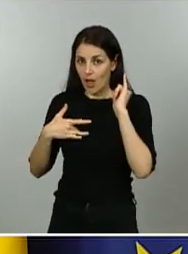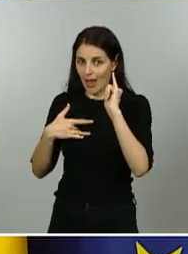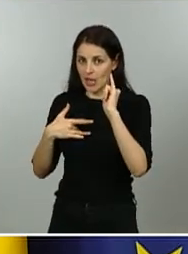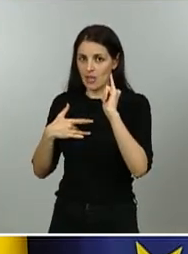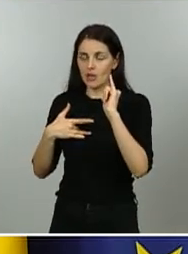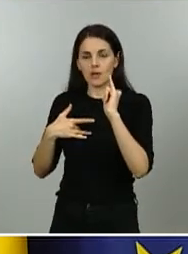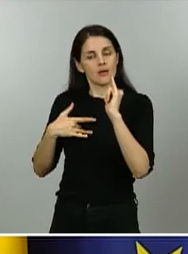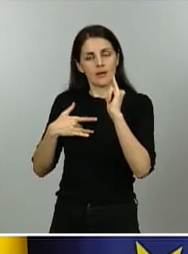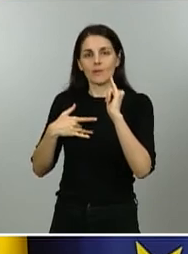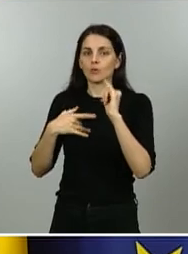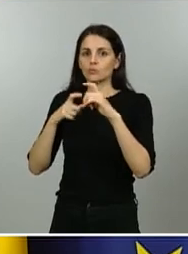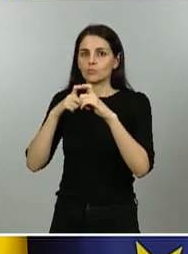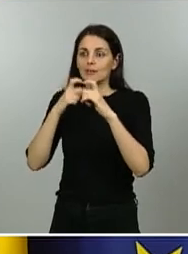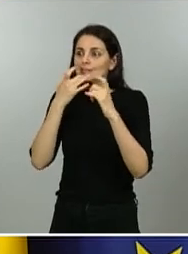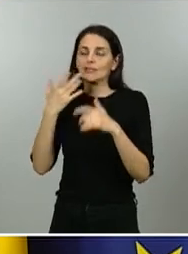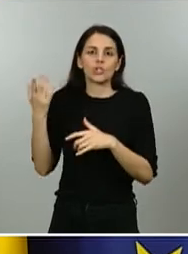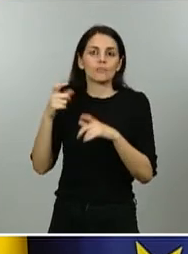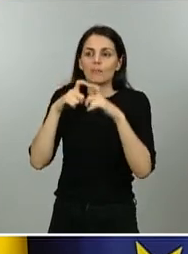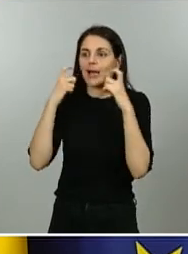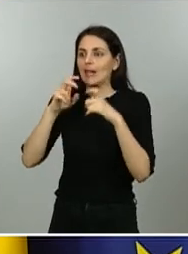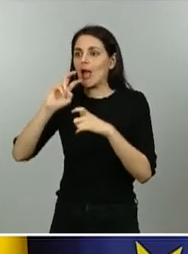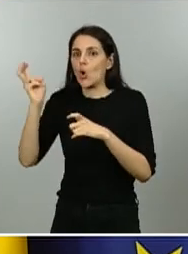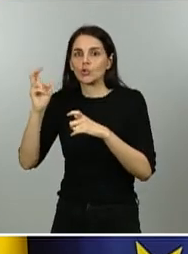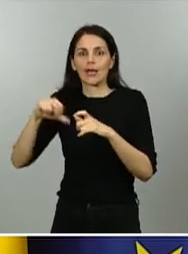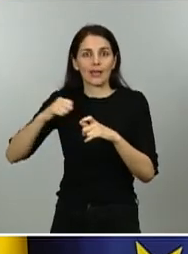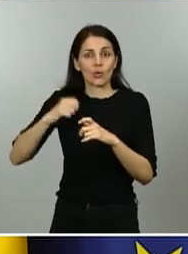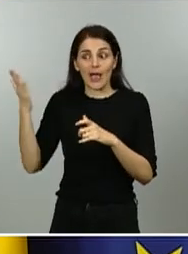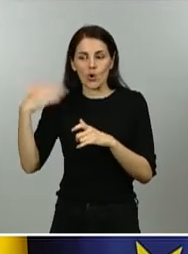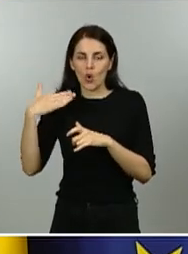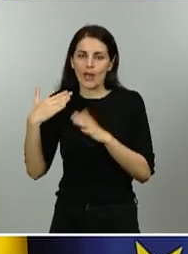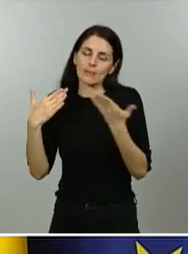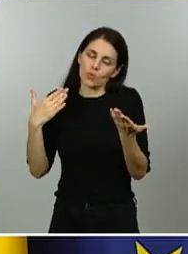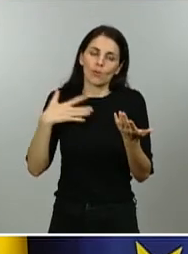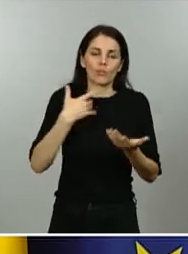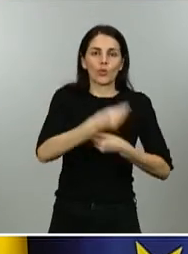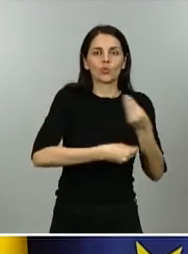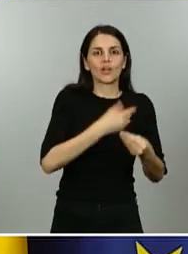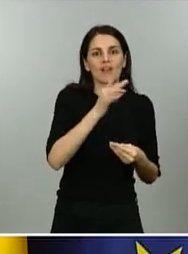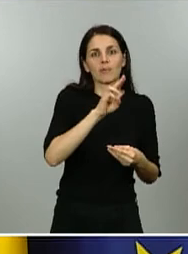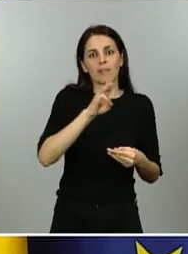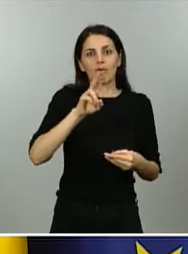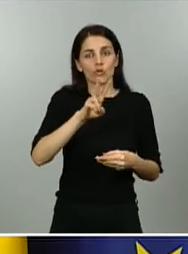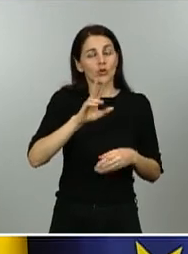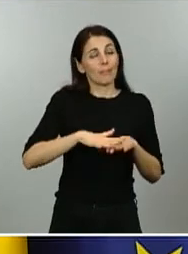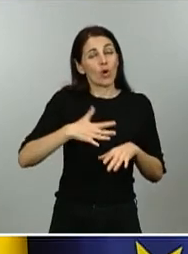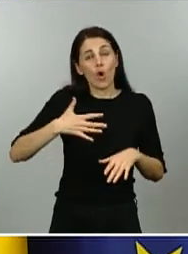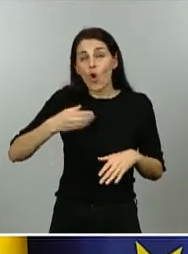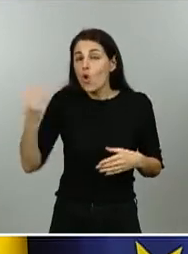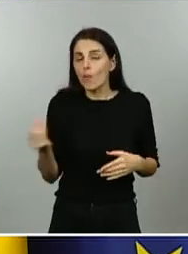fp2 pero lo ideal es que utiliza una mascarilla quirúrgica que sea las personas sanas las que utilicen los efectivos salvo que esa salvedad yo no tengo nada